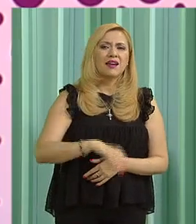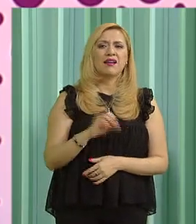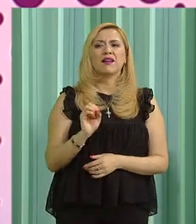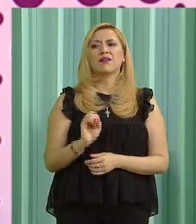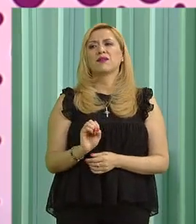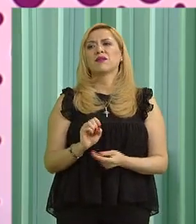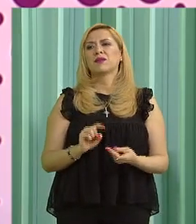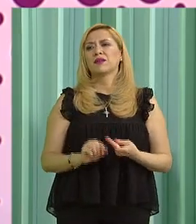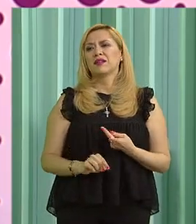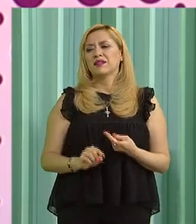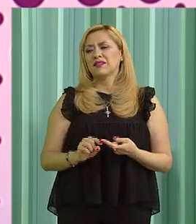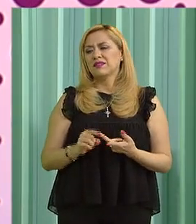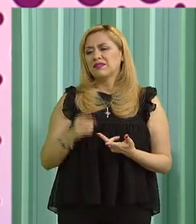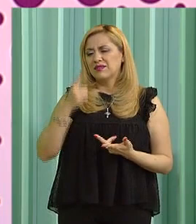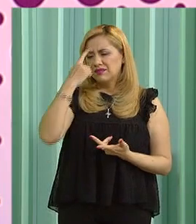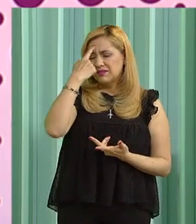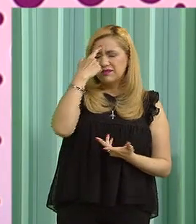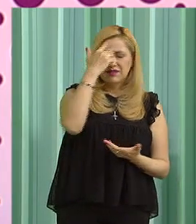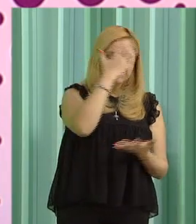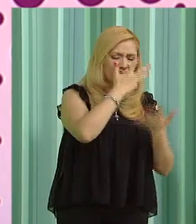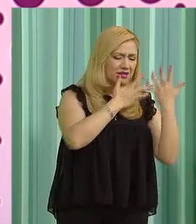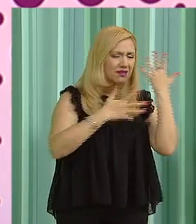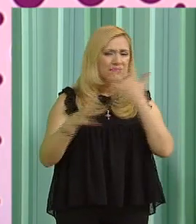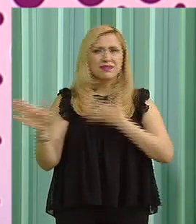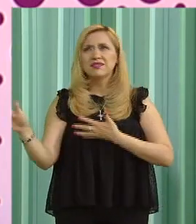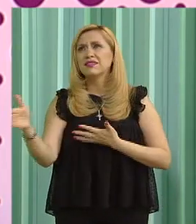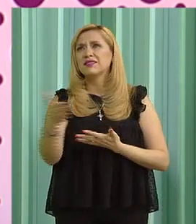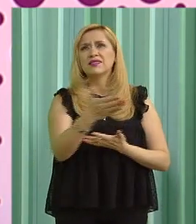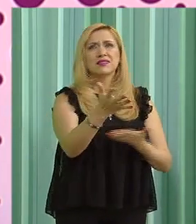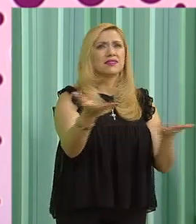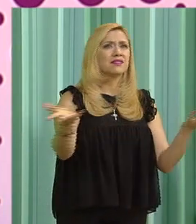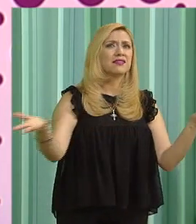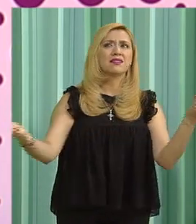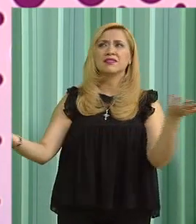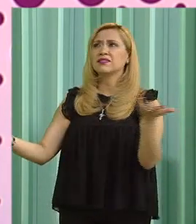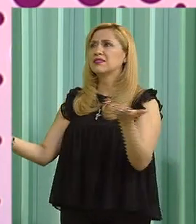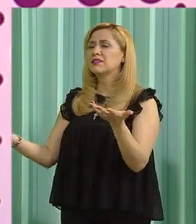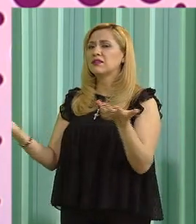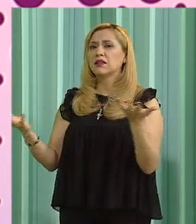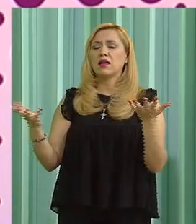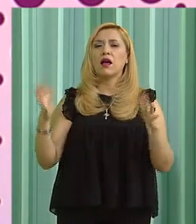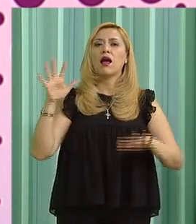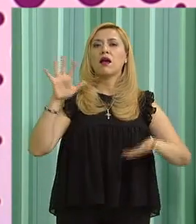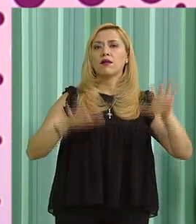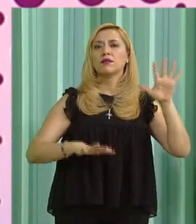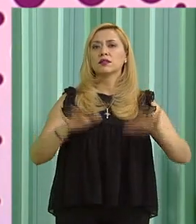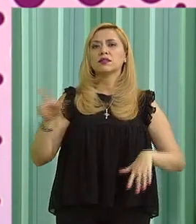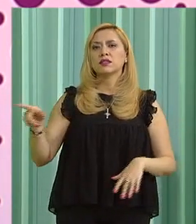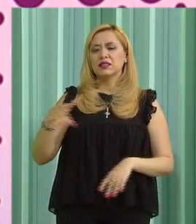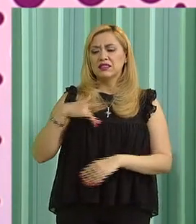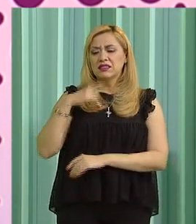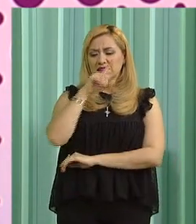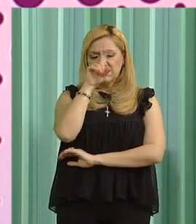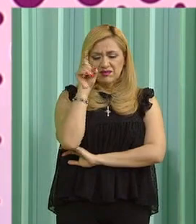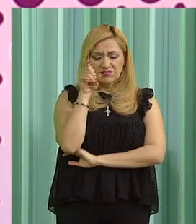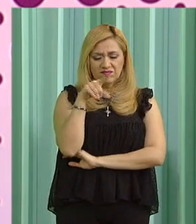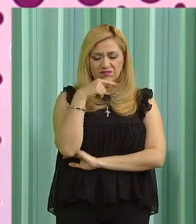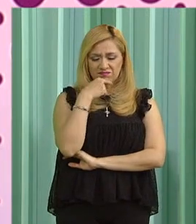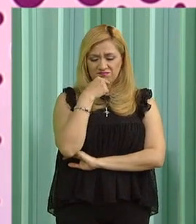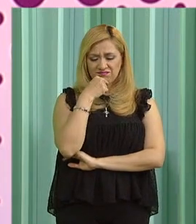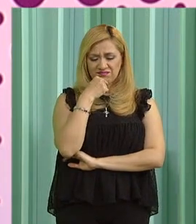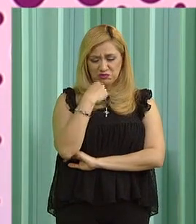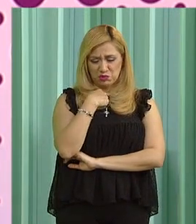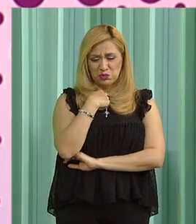sienten pues desorientadas o no saben qué hacer, seguramente llegan momentos en los que se preguntan si hicieron bien en venir aquí,